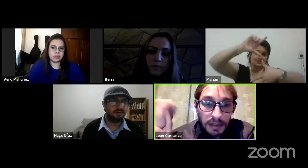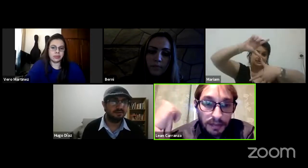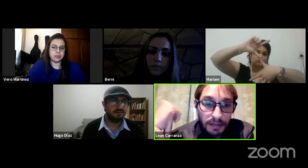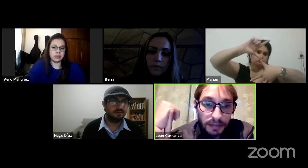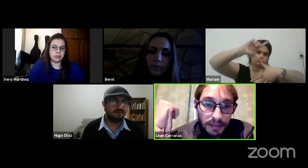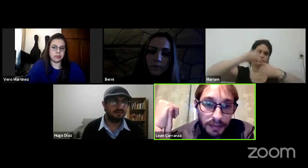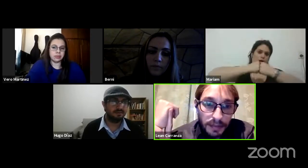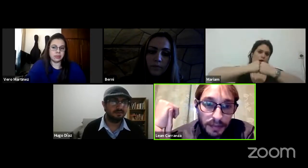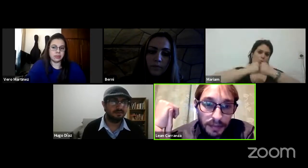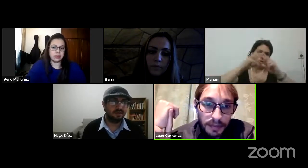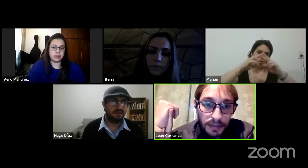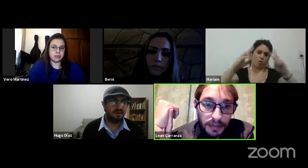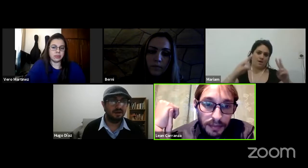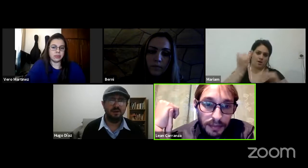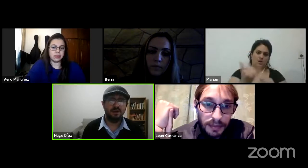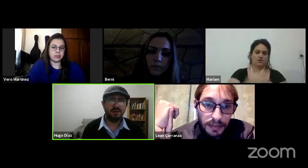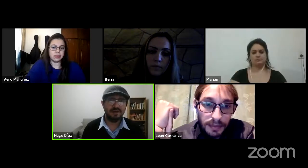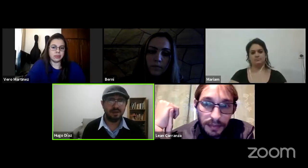países